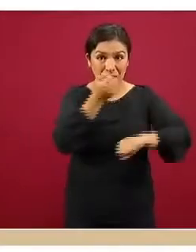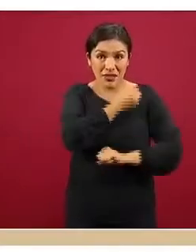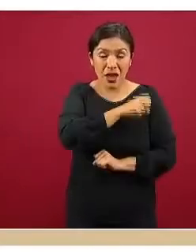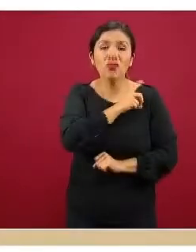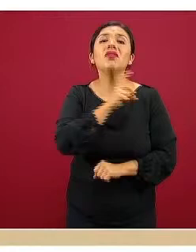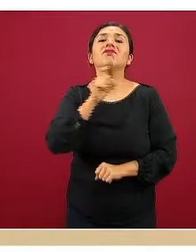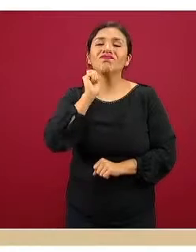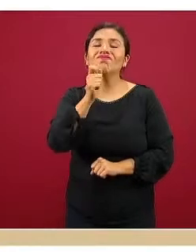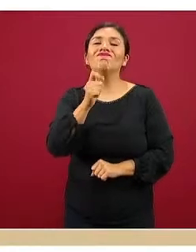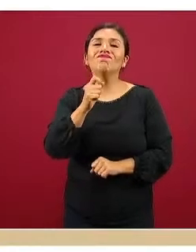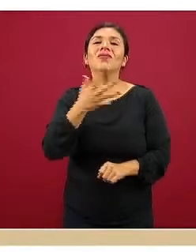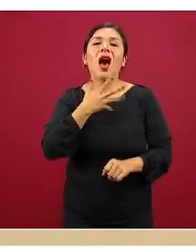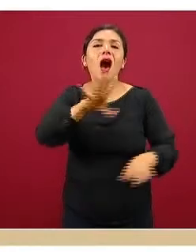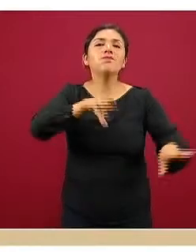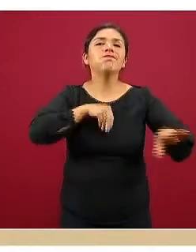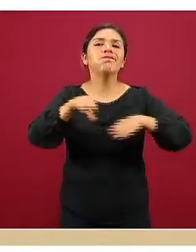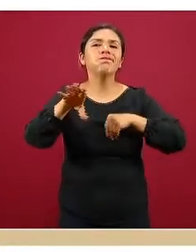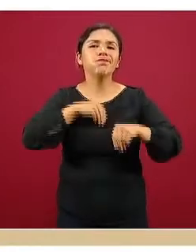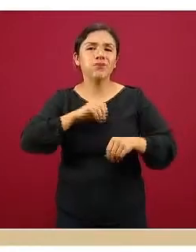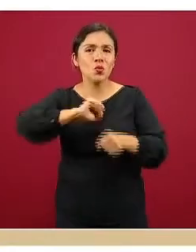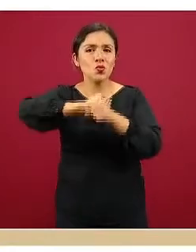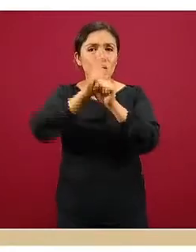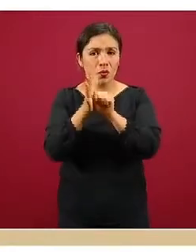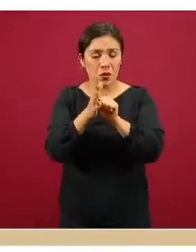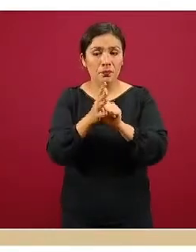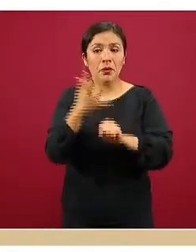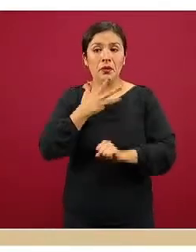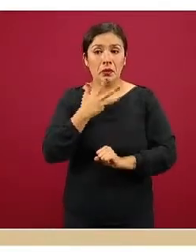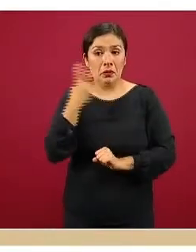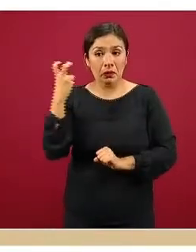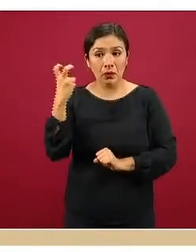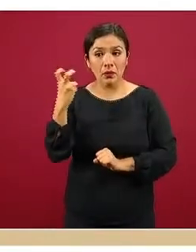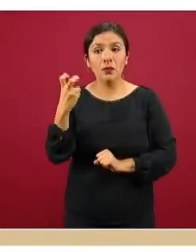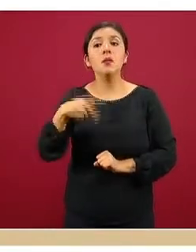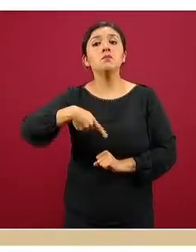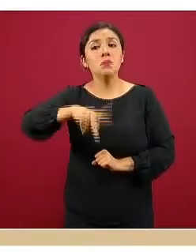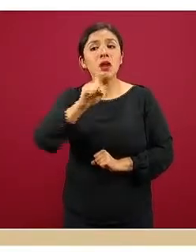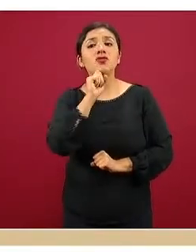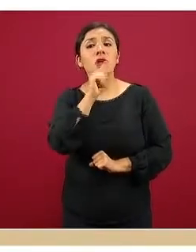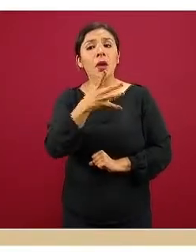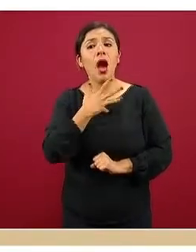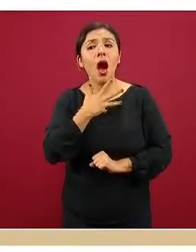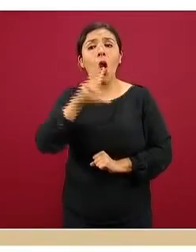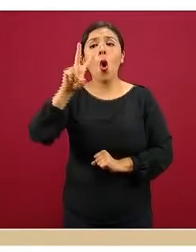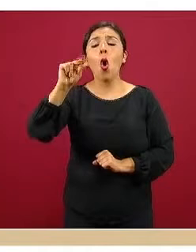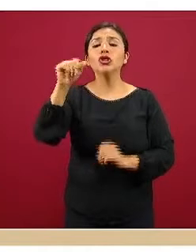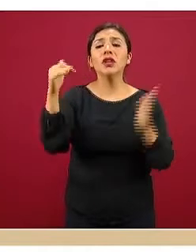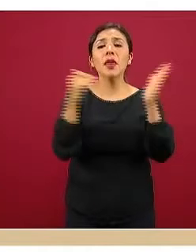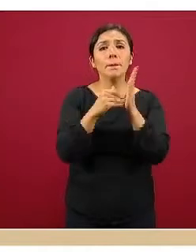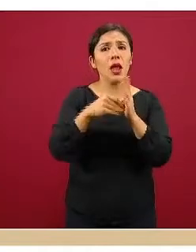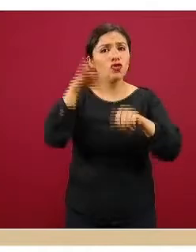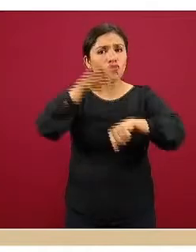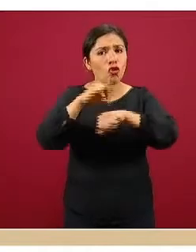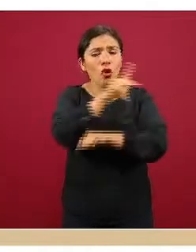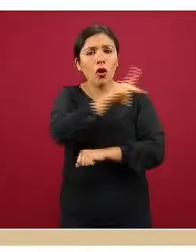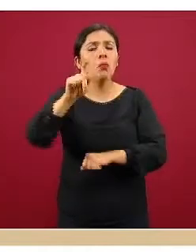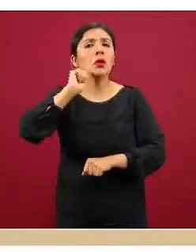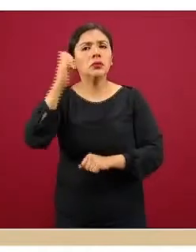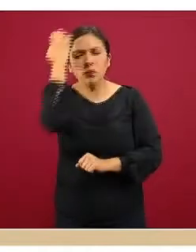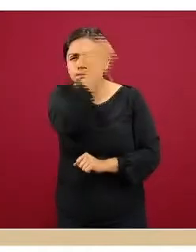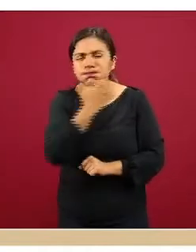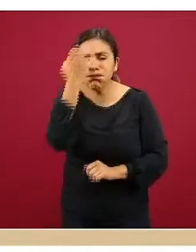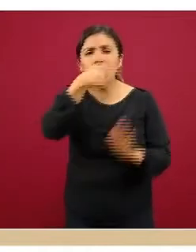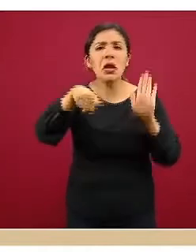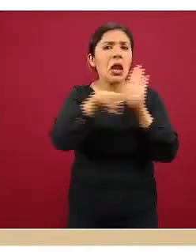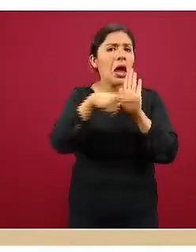virus SARS-CoV-2, son los casos acumulados hasta el momento, pero así también prácticamente 80.000 profesionales de la salud han dado negativos